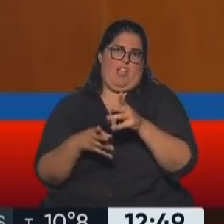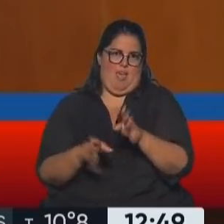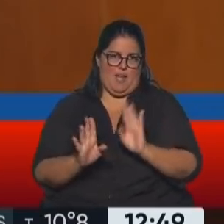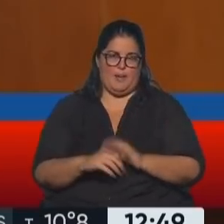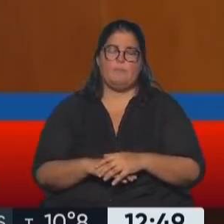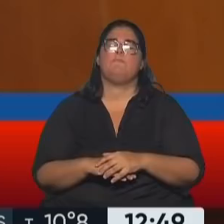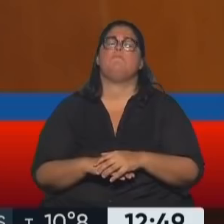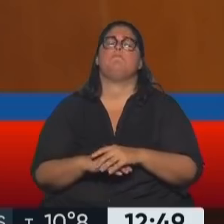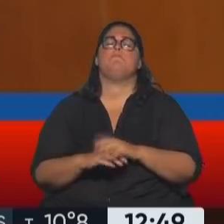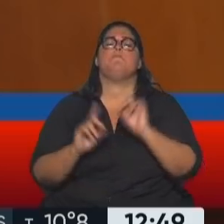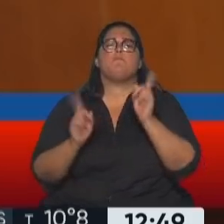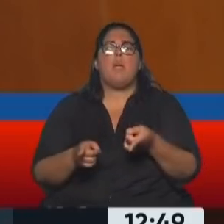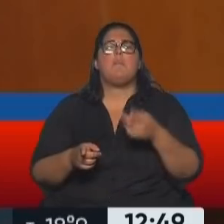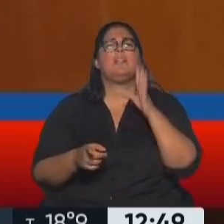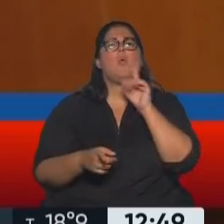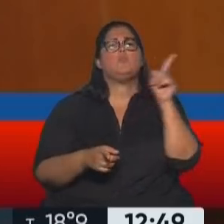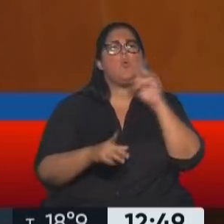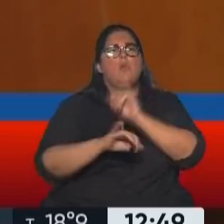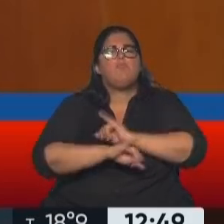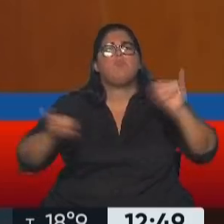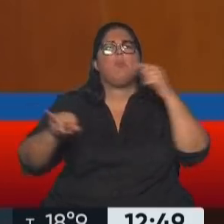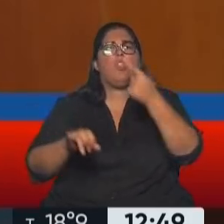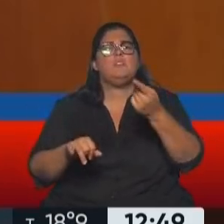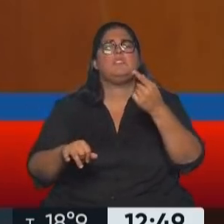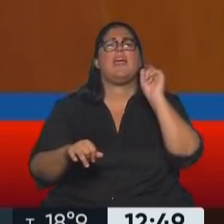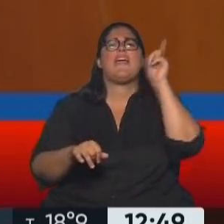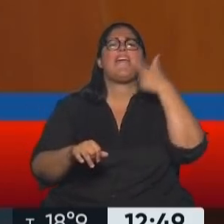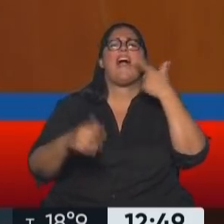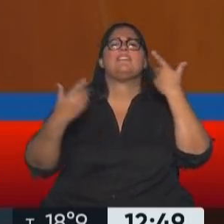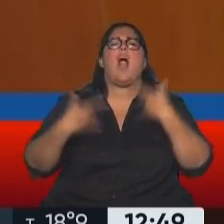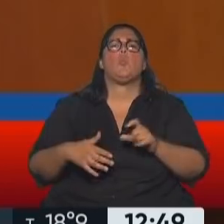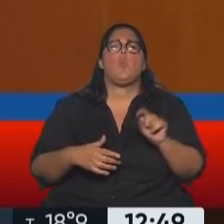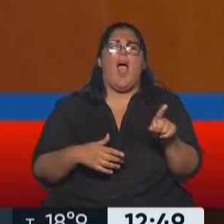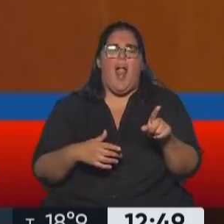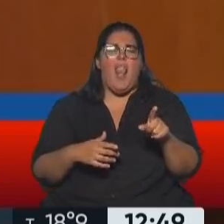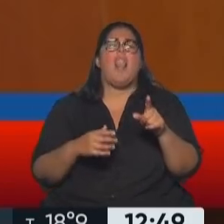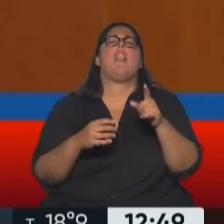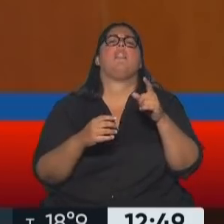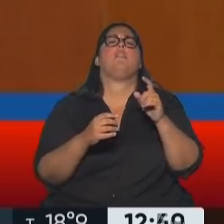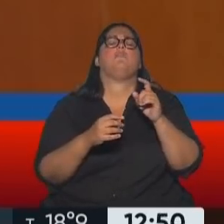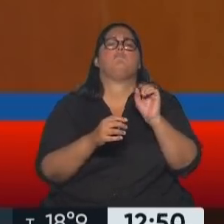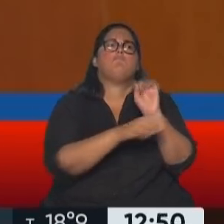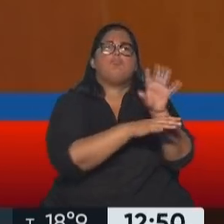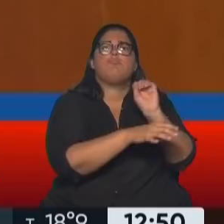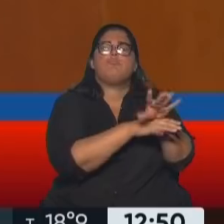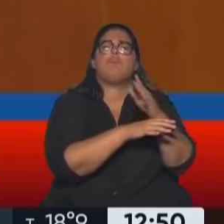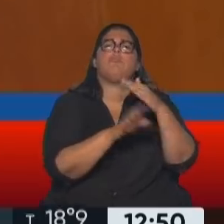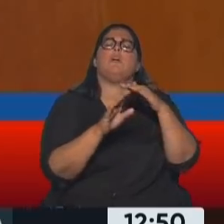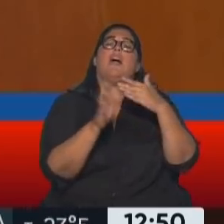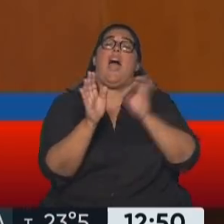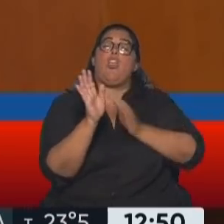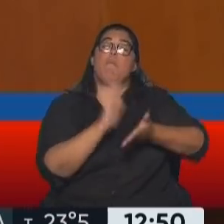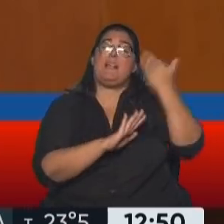también el anuncio de Estados Unidos de que va a exportar el gas natural licuado, más de un 60% de lo que exportó a Europa el